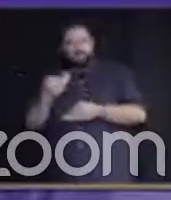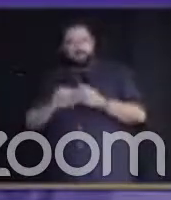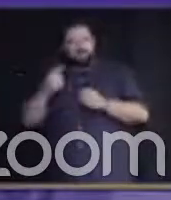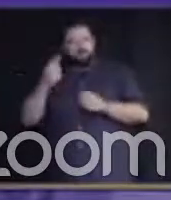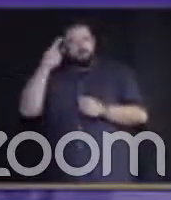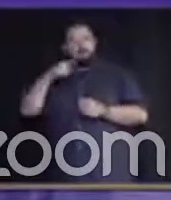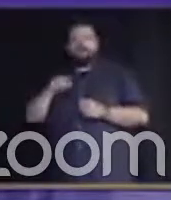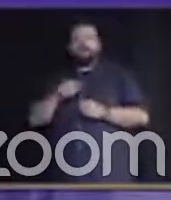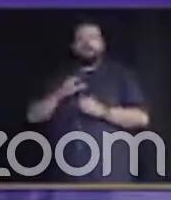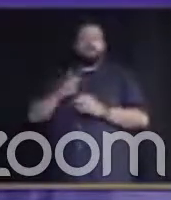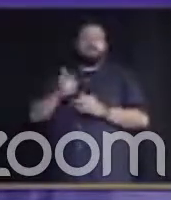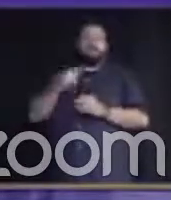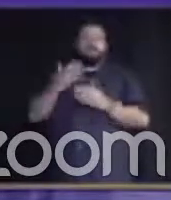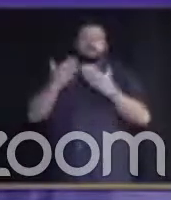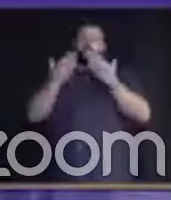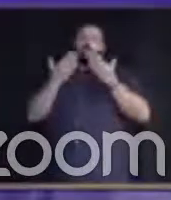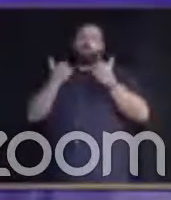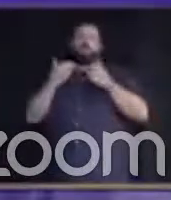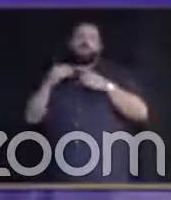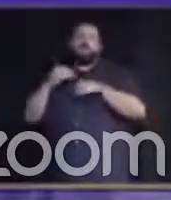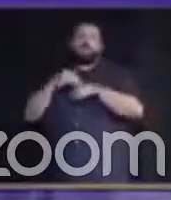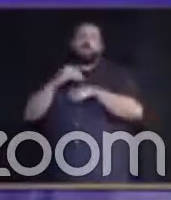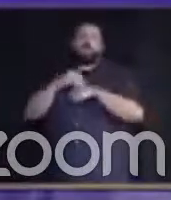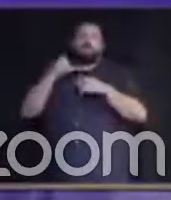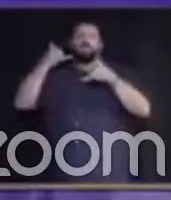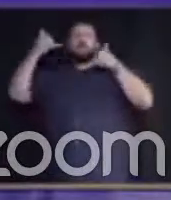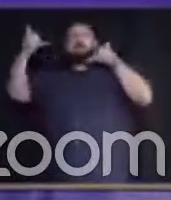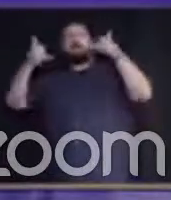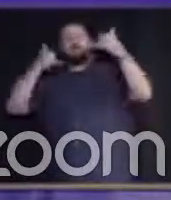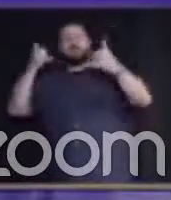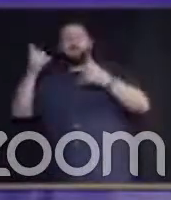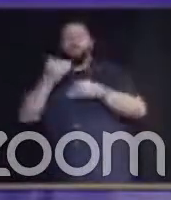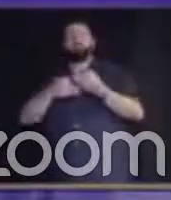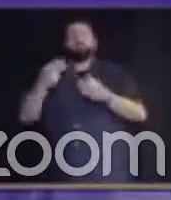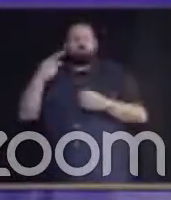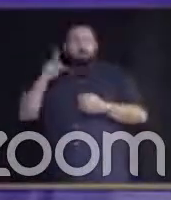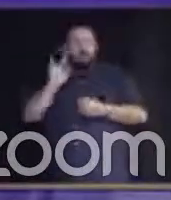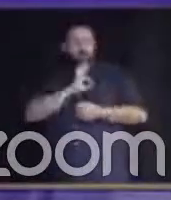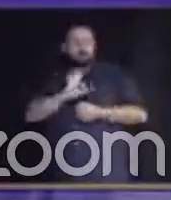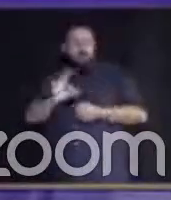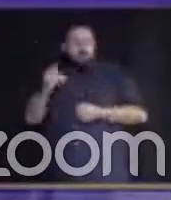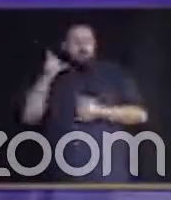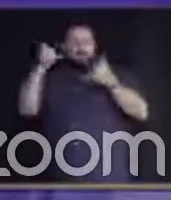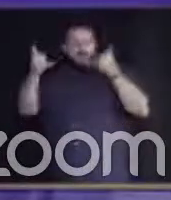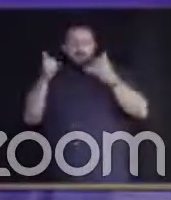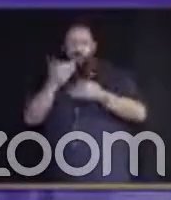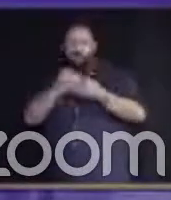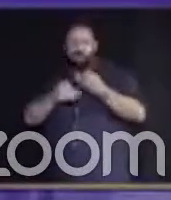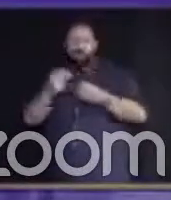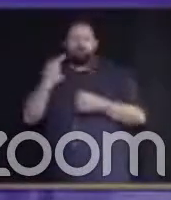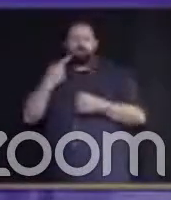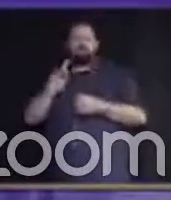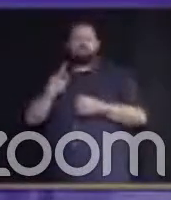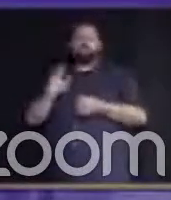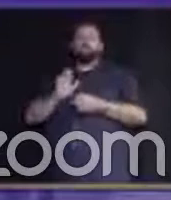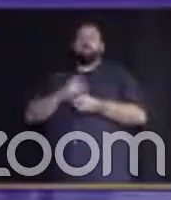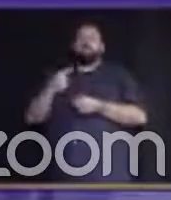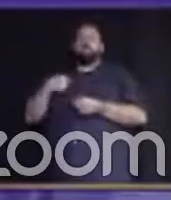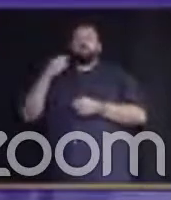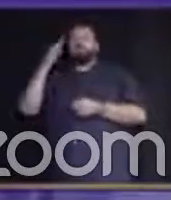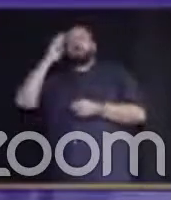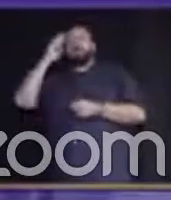Entonces, ya nada de que llamar a Creo, lo pueden hacer por supuesto, pero estar todos agobiados, que porque no